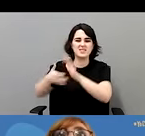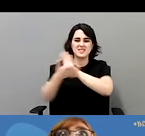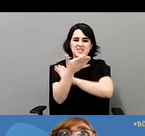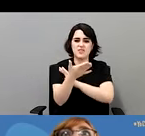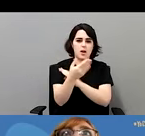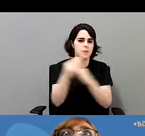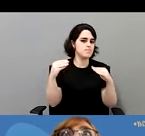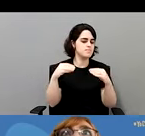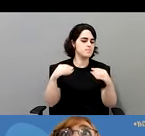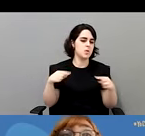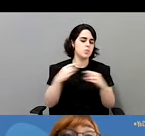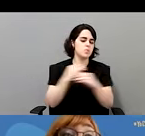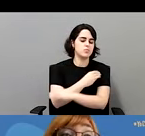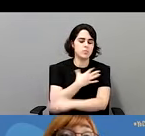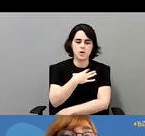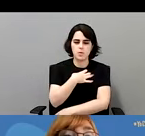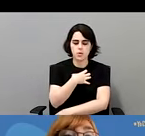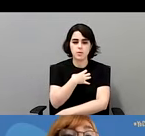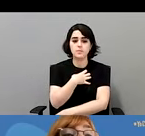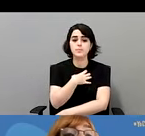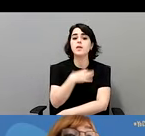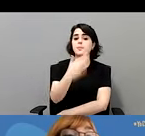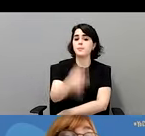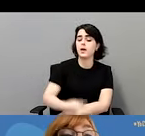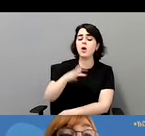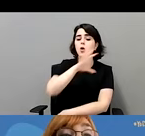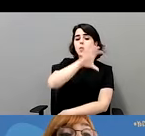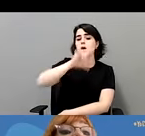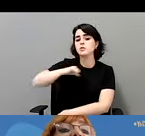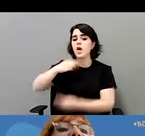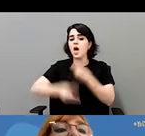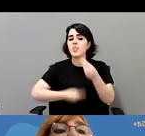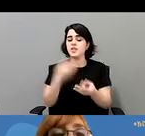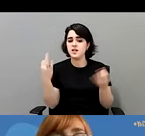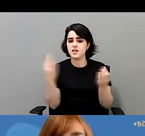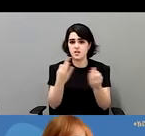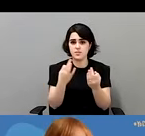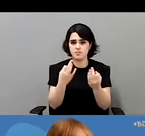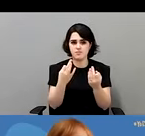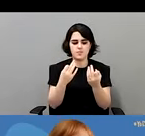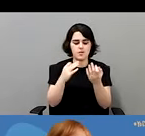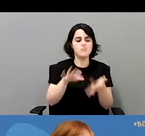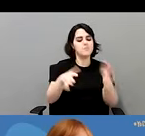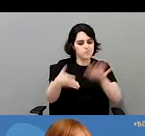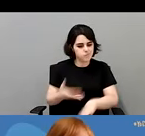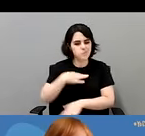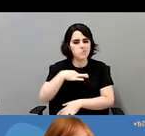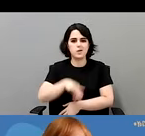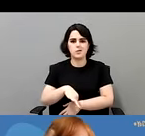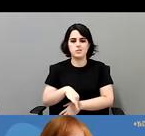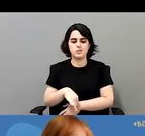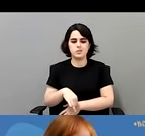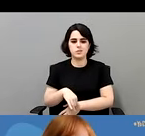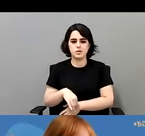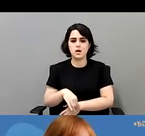incompatible. Las comunidades autónomas lo que pueden hacer es hacerlo compatible, ¿vale? Con lo cual, de lo que vamos a